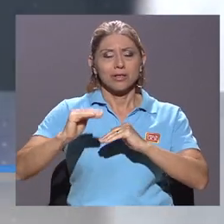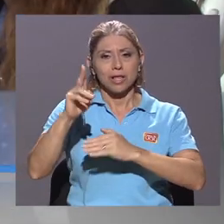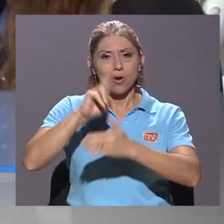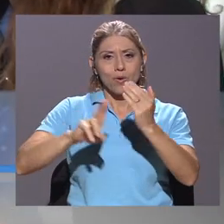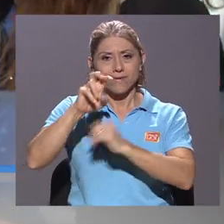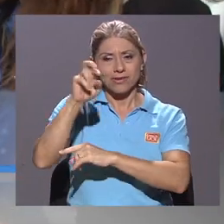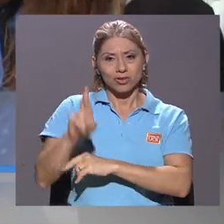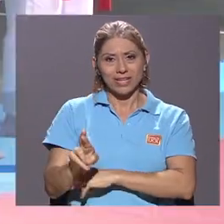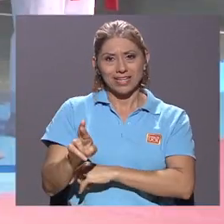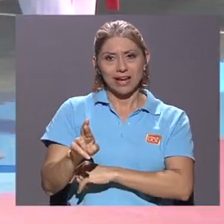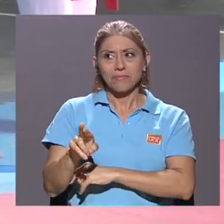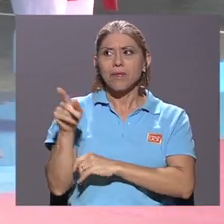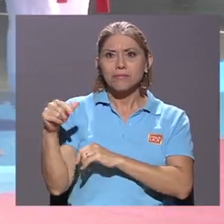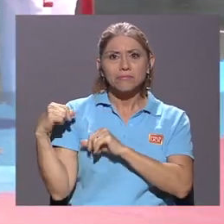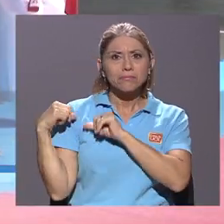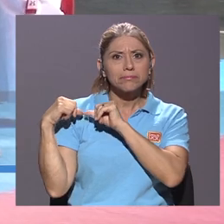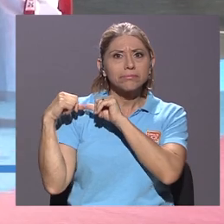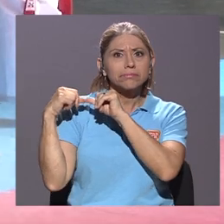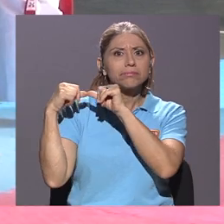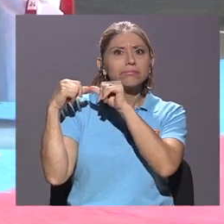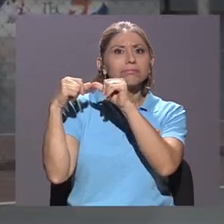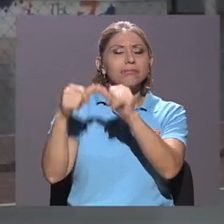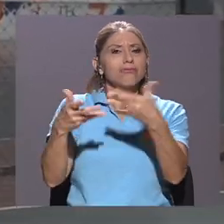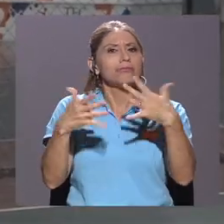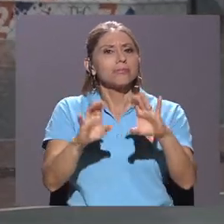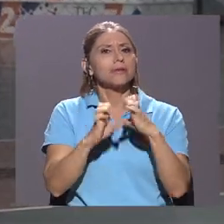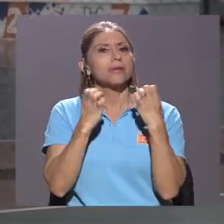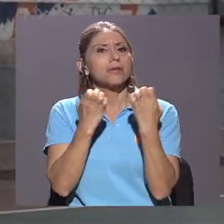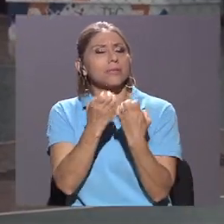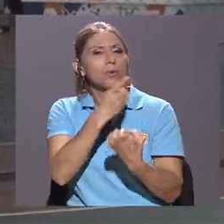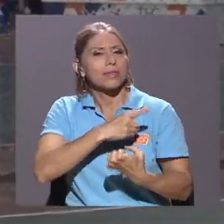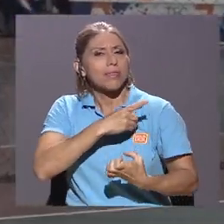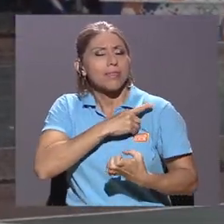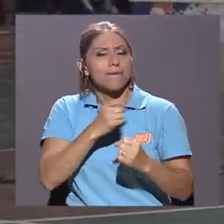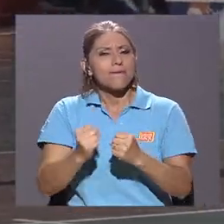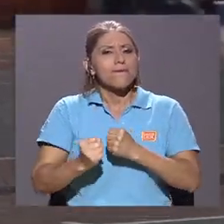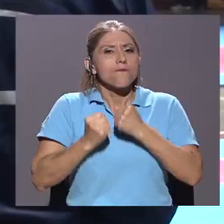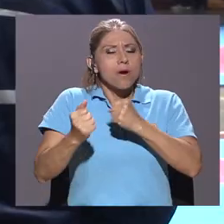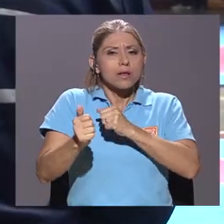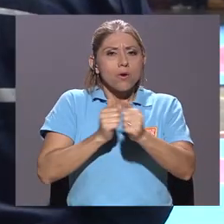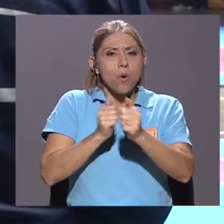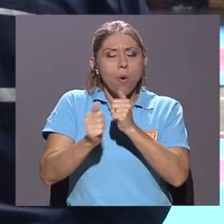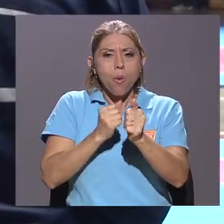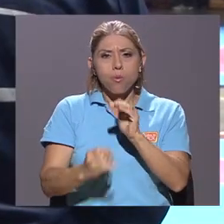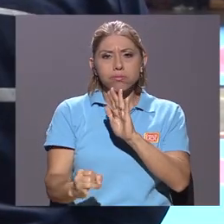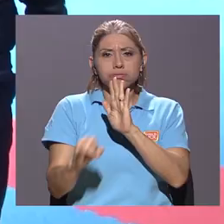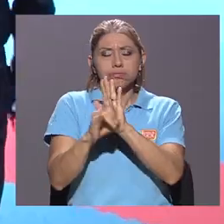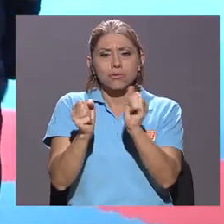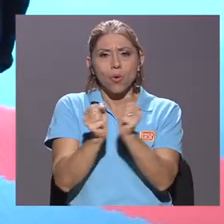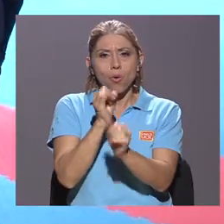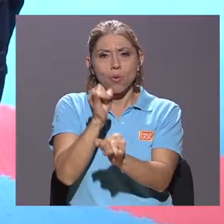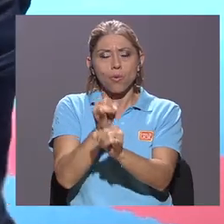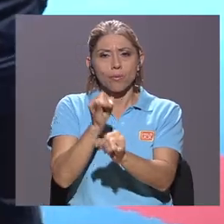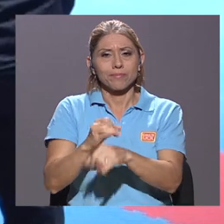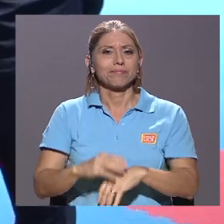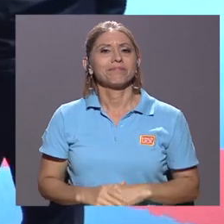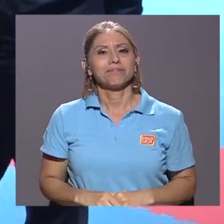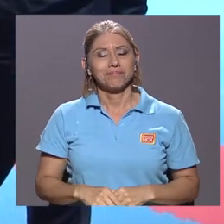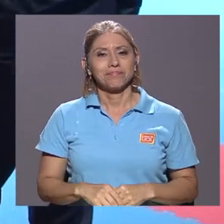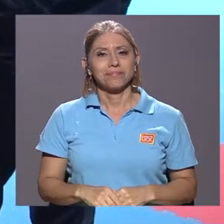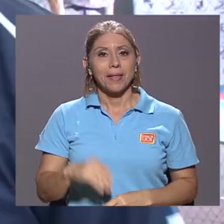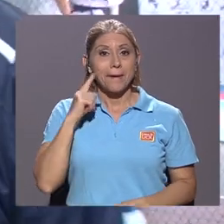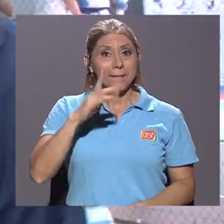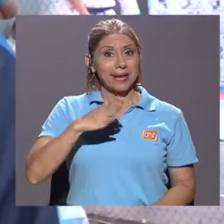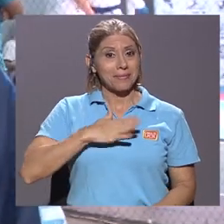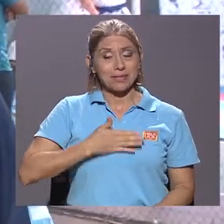esta constancia ha formado un equipo disciplinado fuerte muy competitivo y muy identificado con la institución para